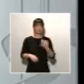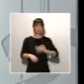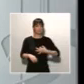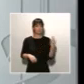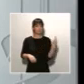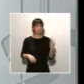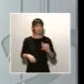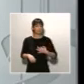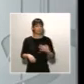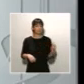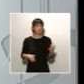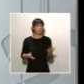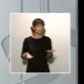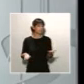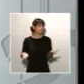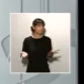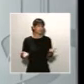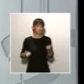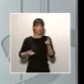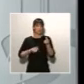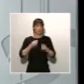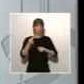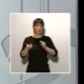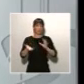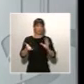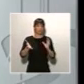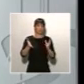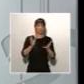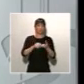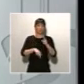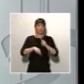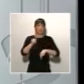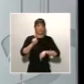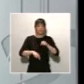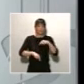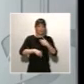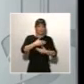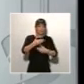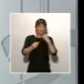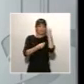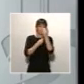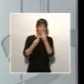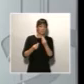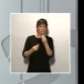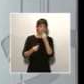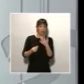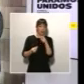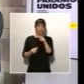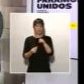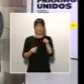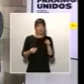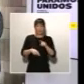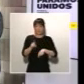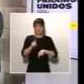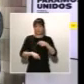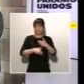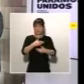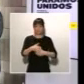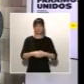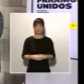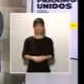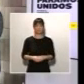y se irá evolucionando en función de lo que se vaya considerando. Muy bien, pues si les parece, concluimos aquí esta